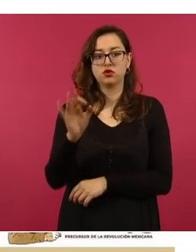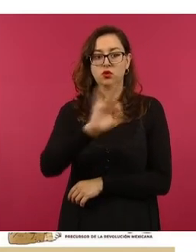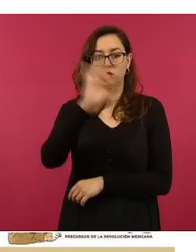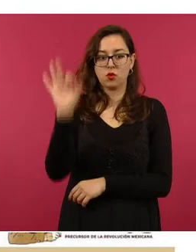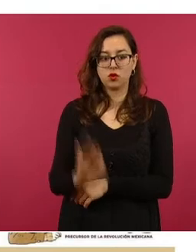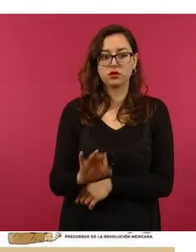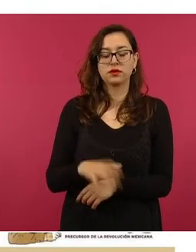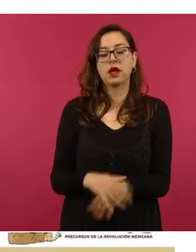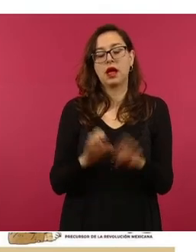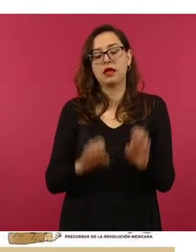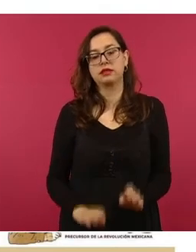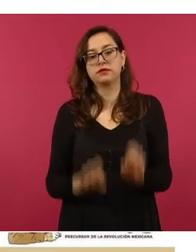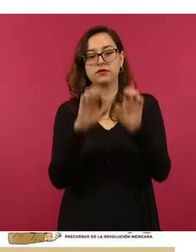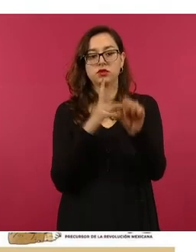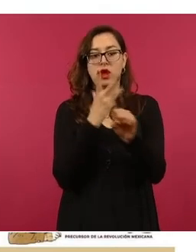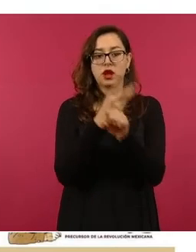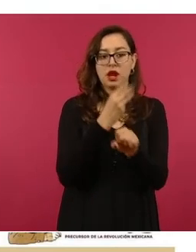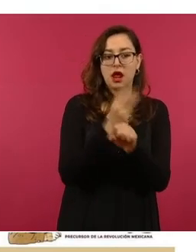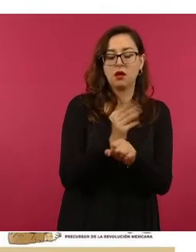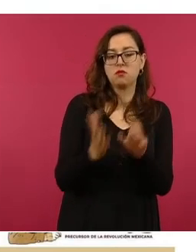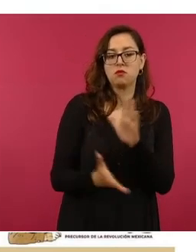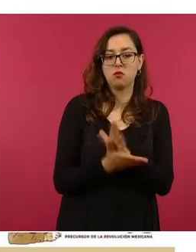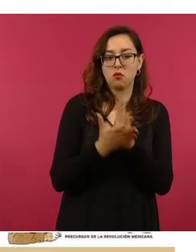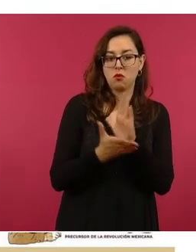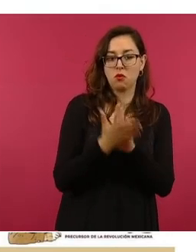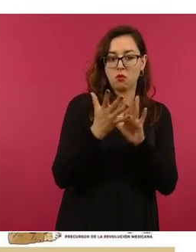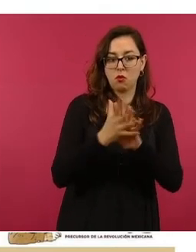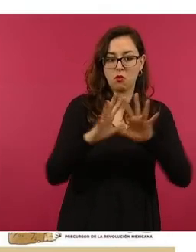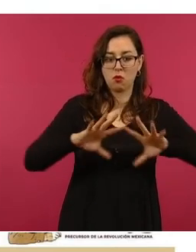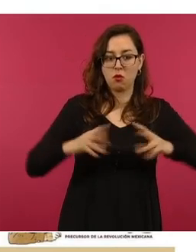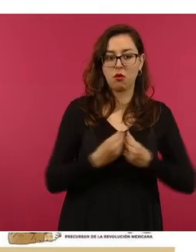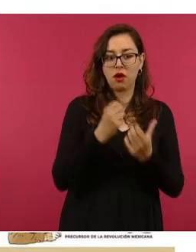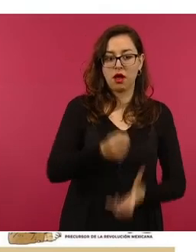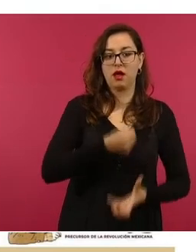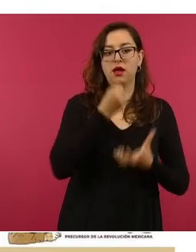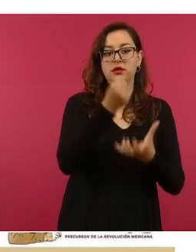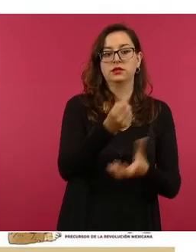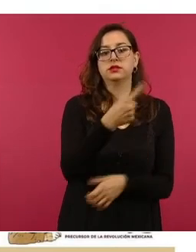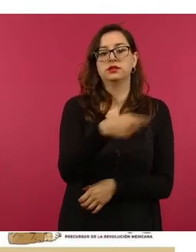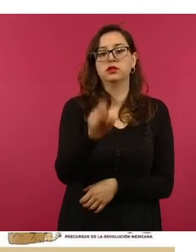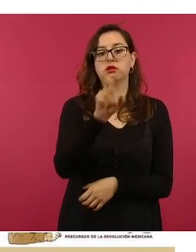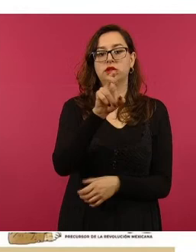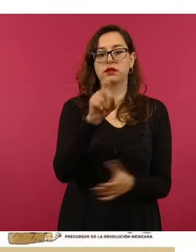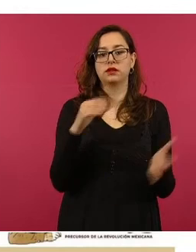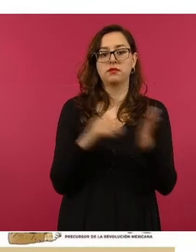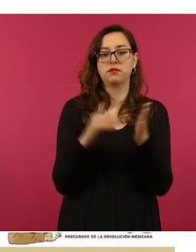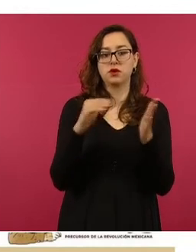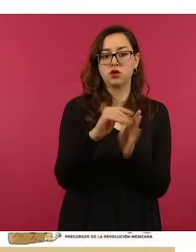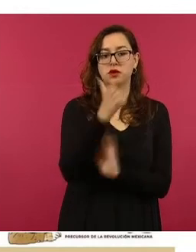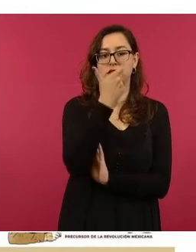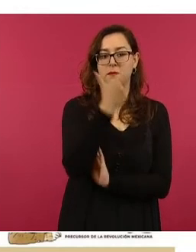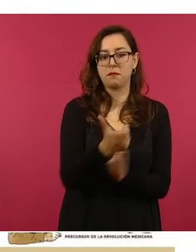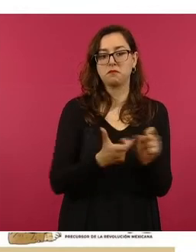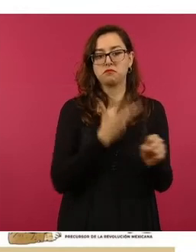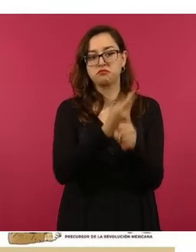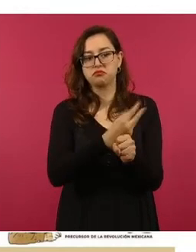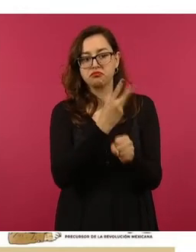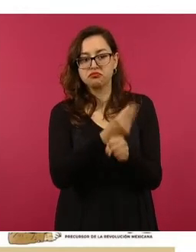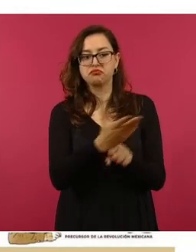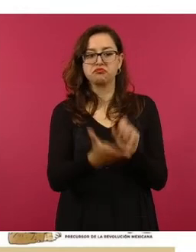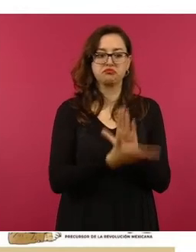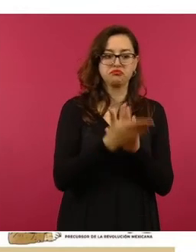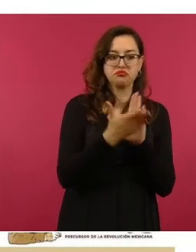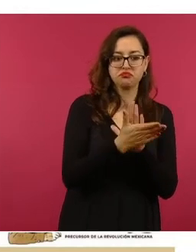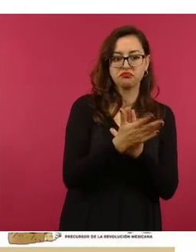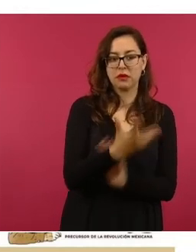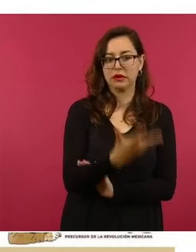y rehabilitación de unidades médicas reportan una inversión de 130 millones de pesos para rehabilitación de